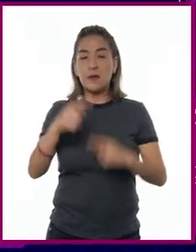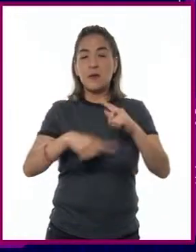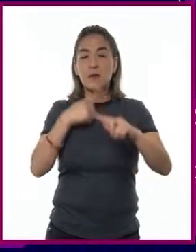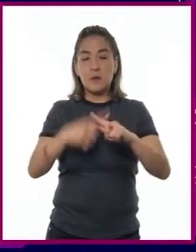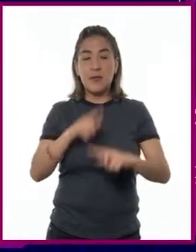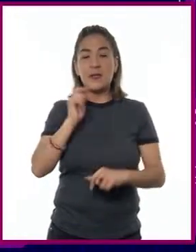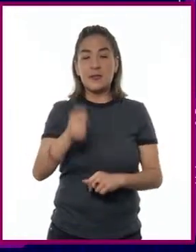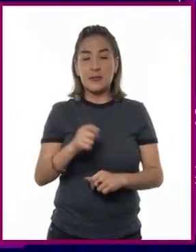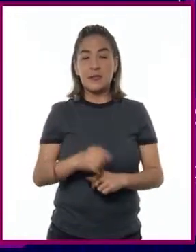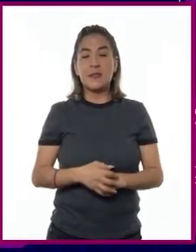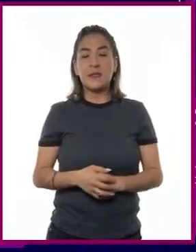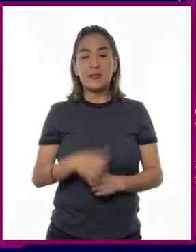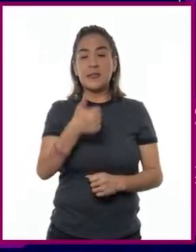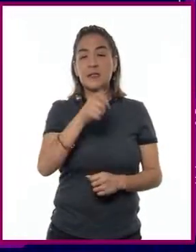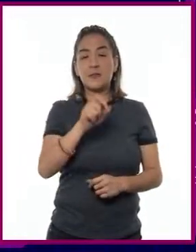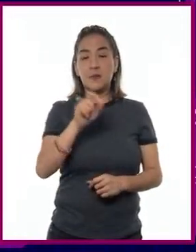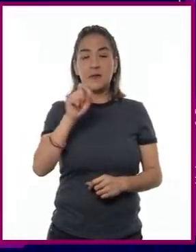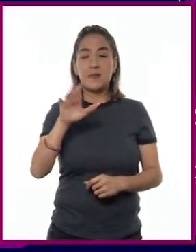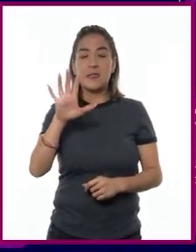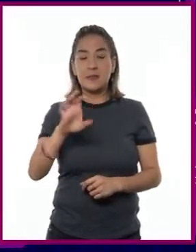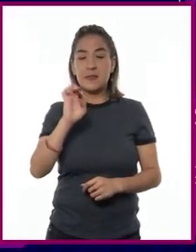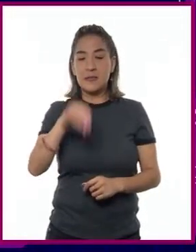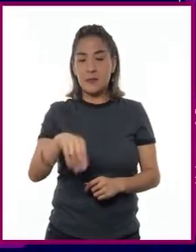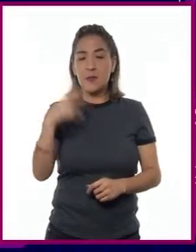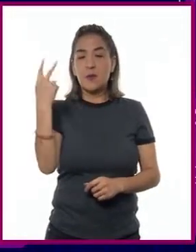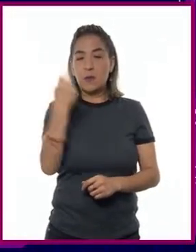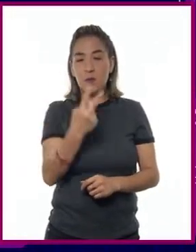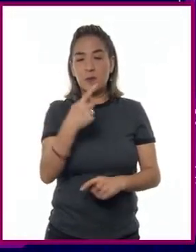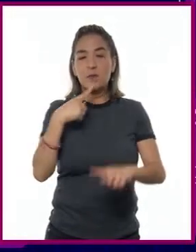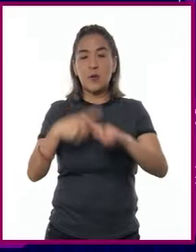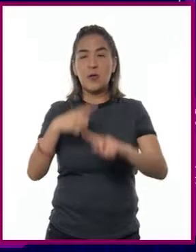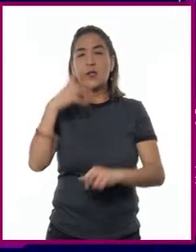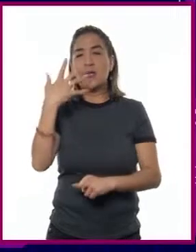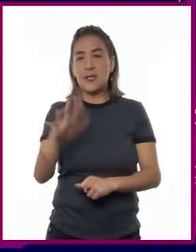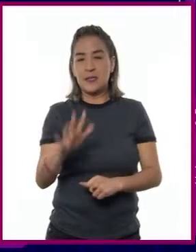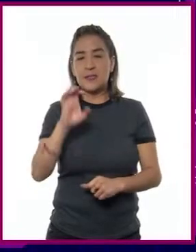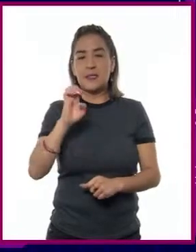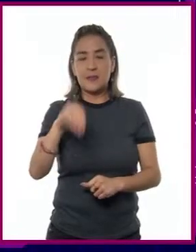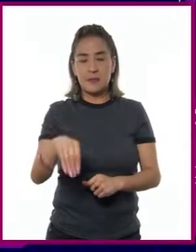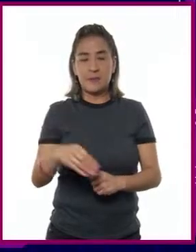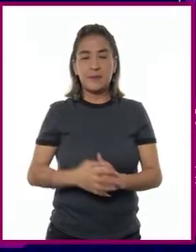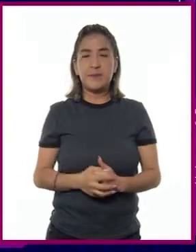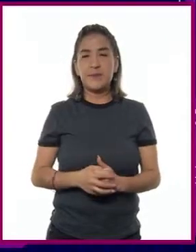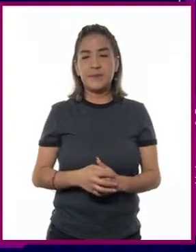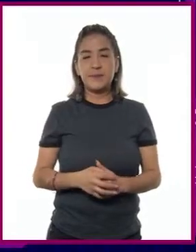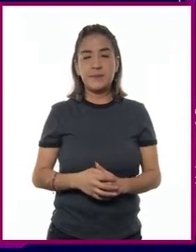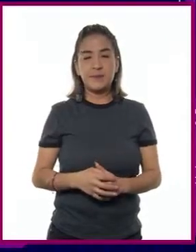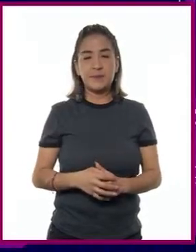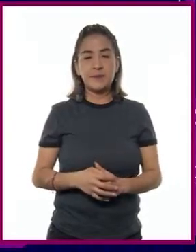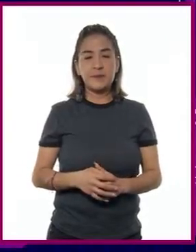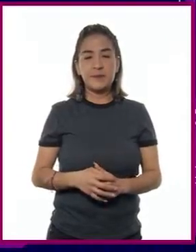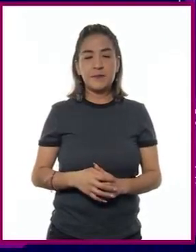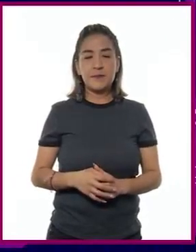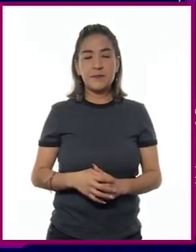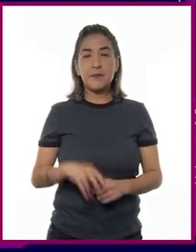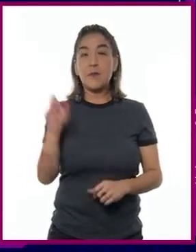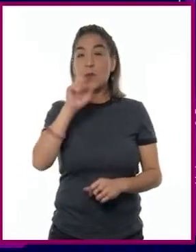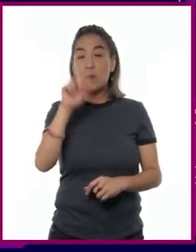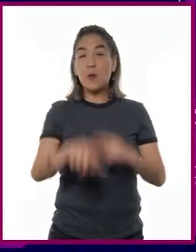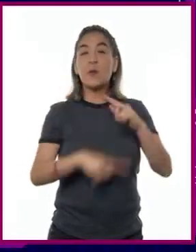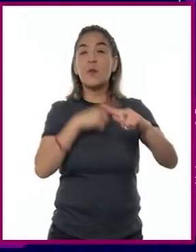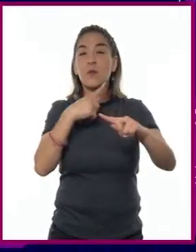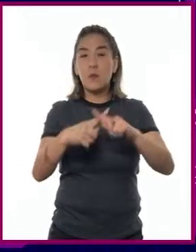por 6.25 centímetros cuadrados por 10 centímetros. Al